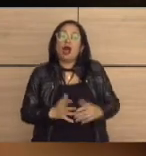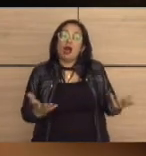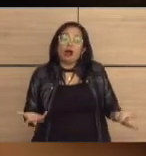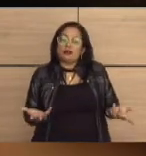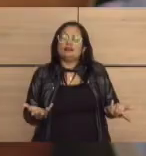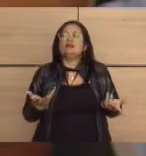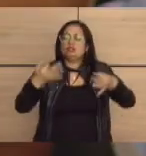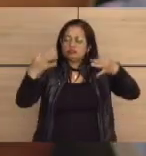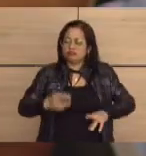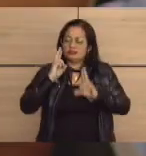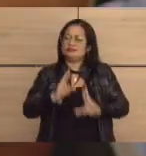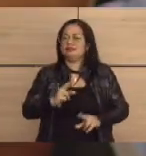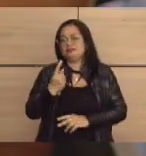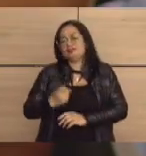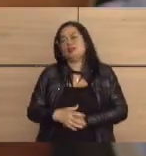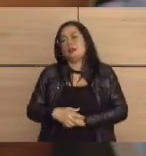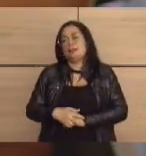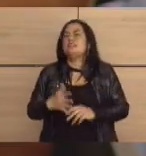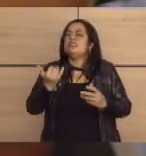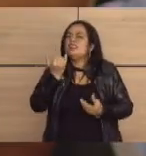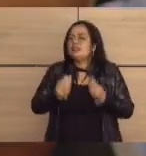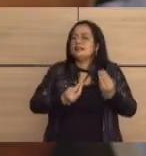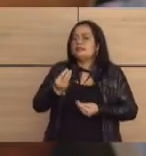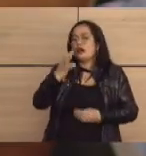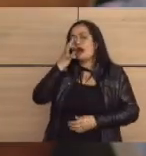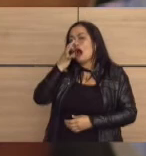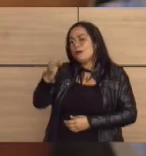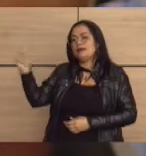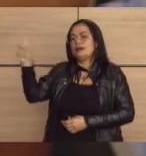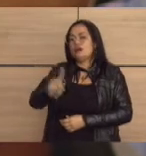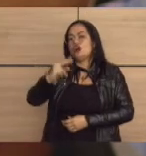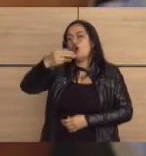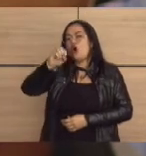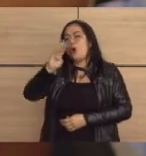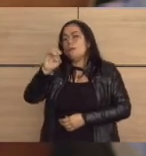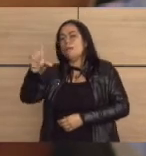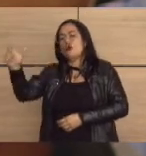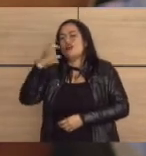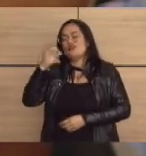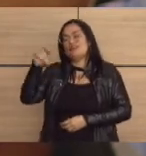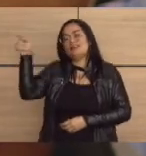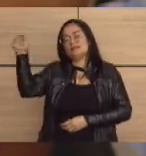Entonces, tuvo que venir el barón de Humboldt a comienzos del siglo XIX,